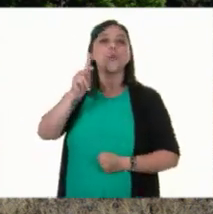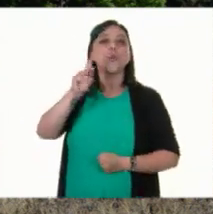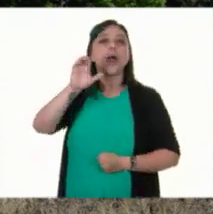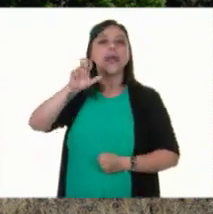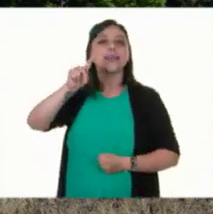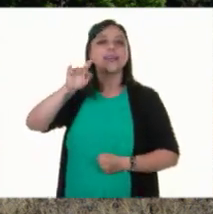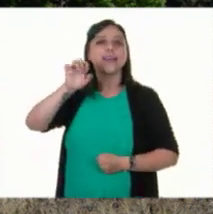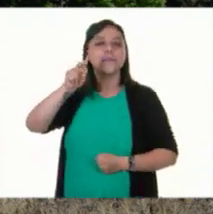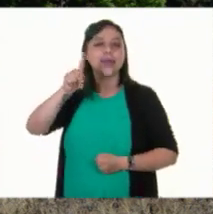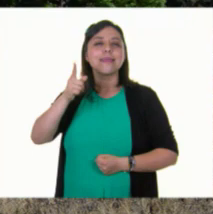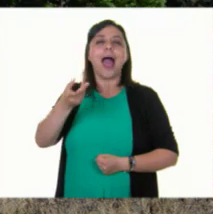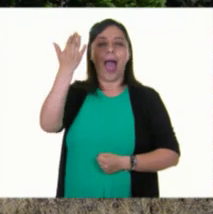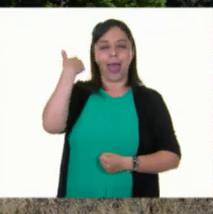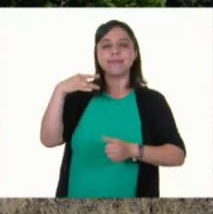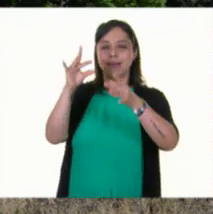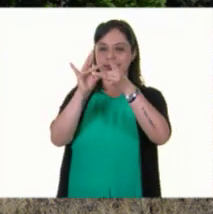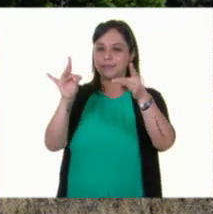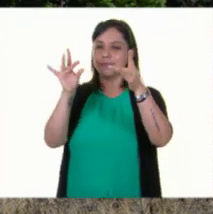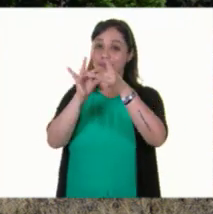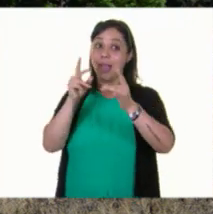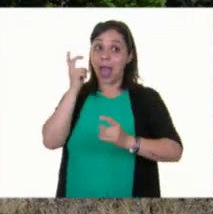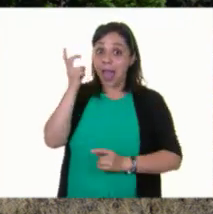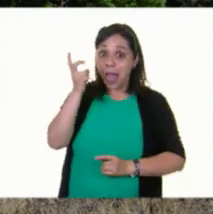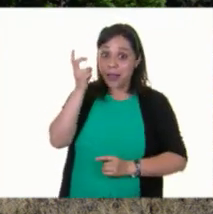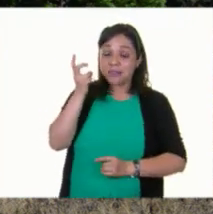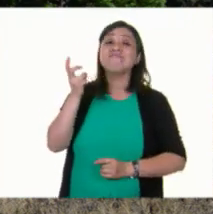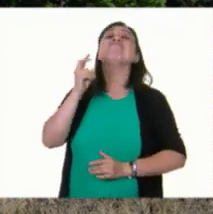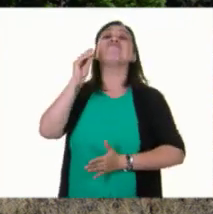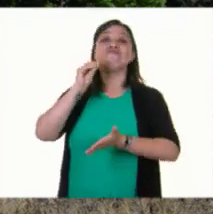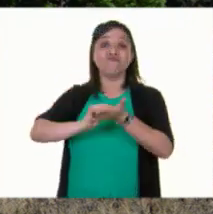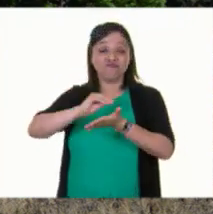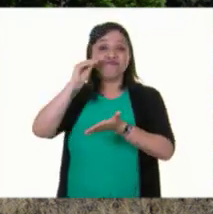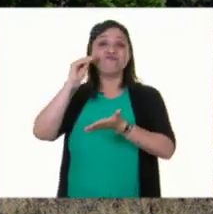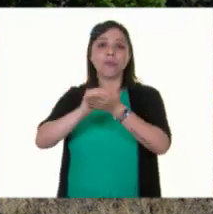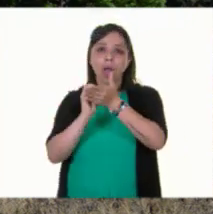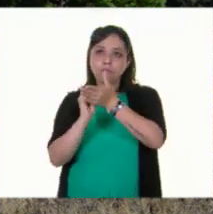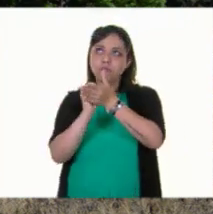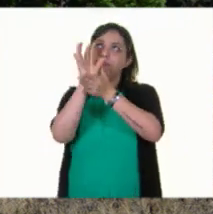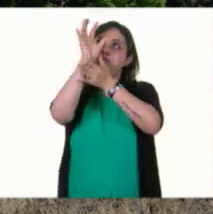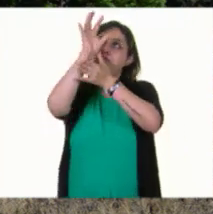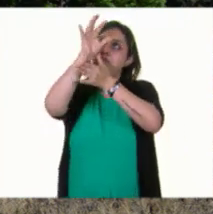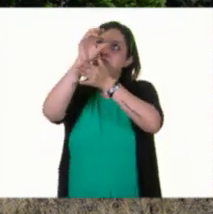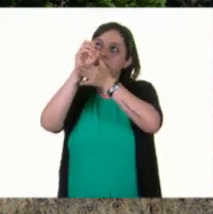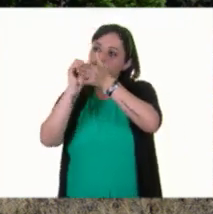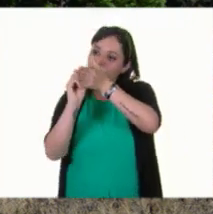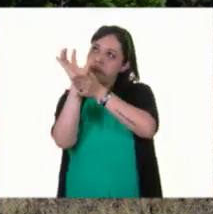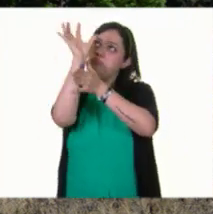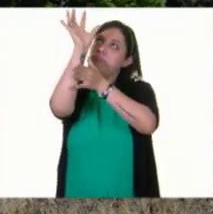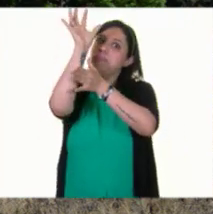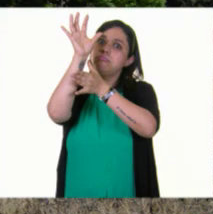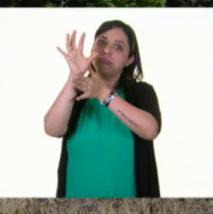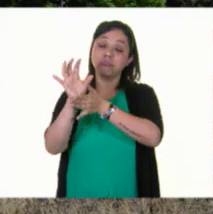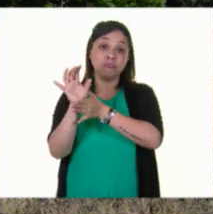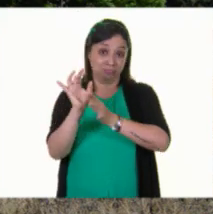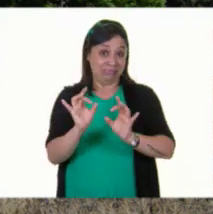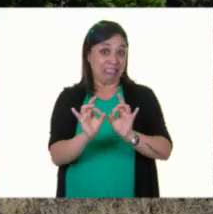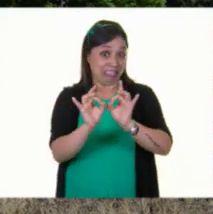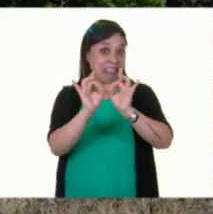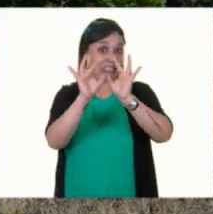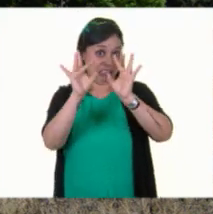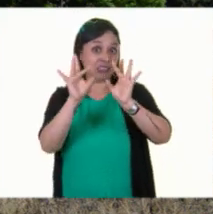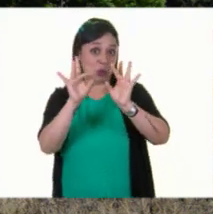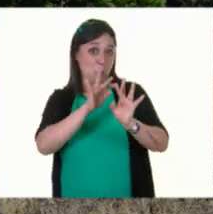vez ellos me platicaron que este es un volcán activo. En algún momento podría hacer erupción. Por eso, el gobierno